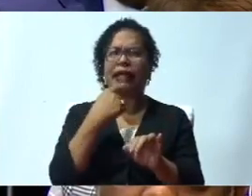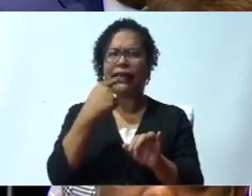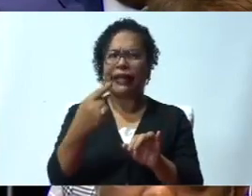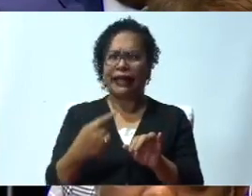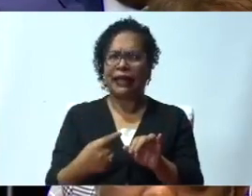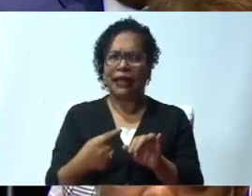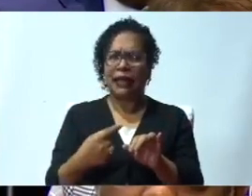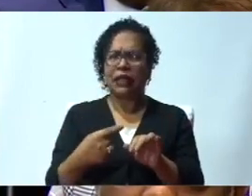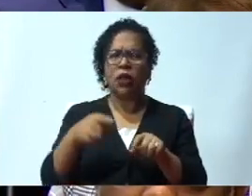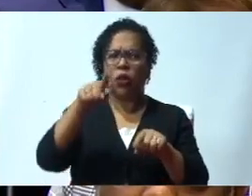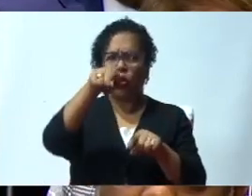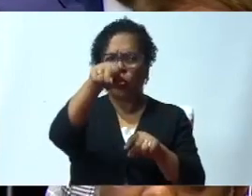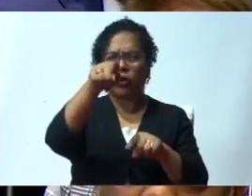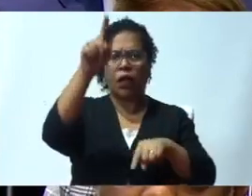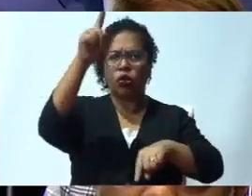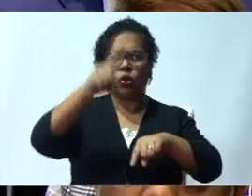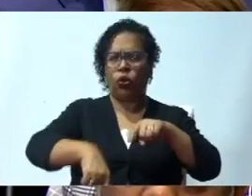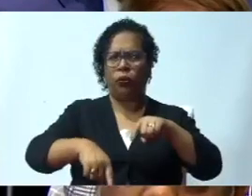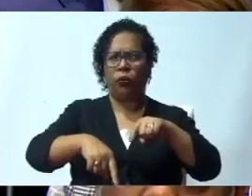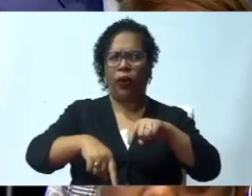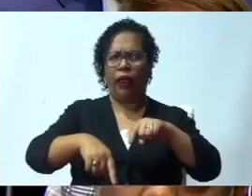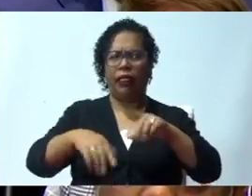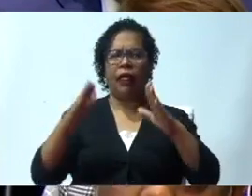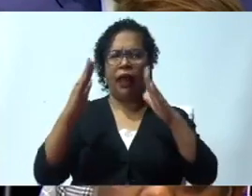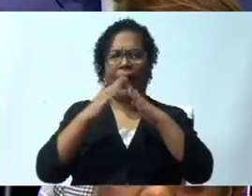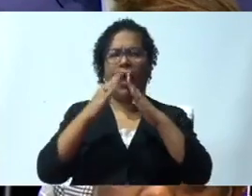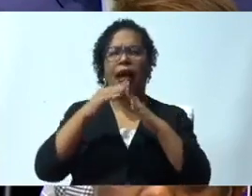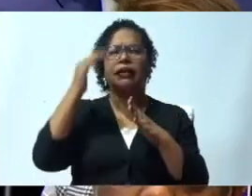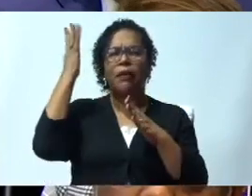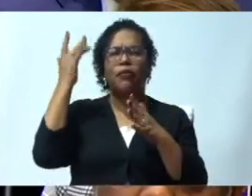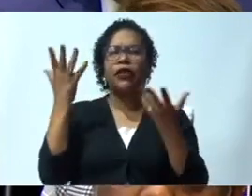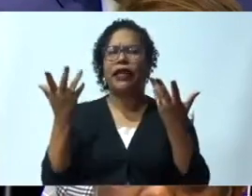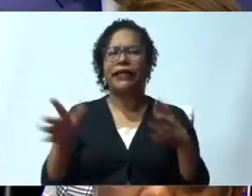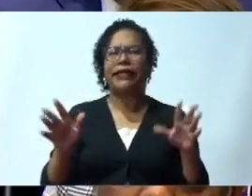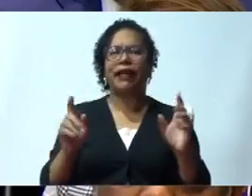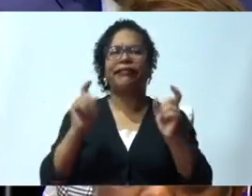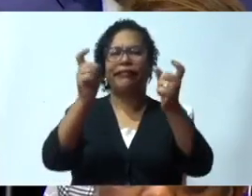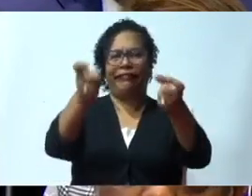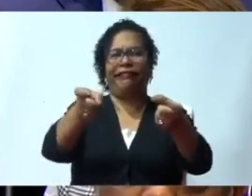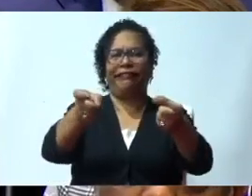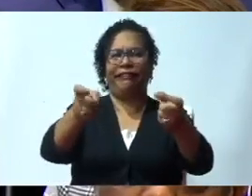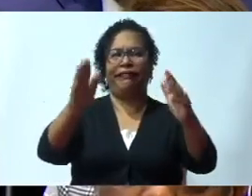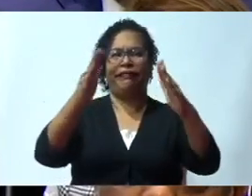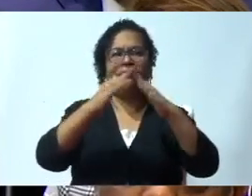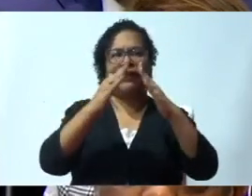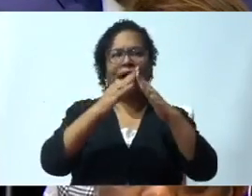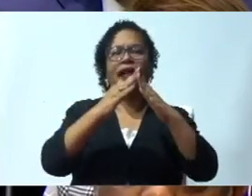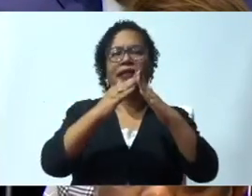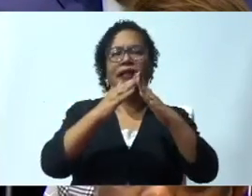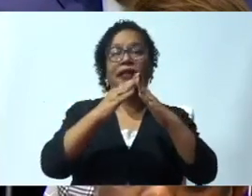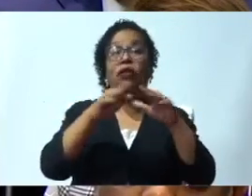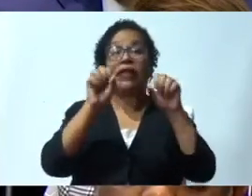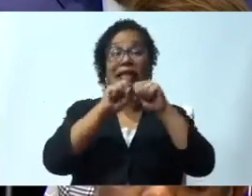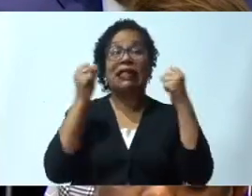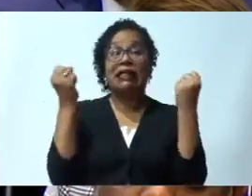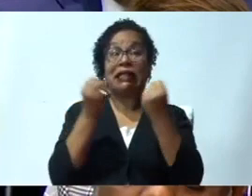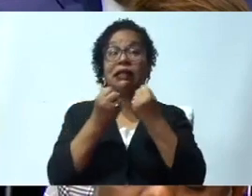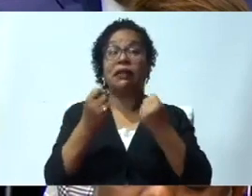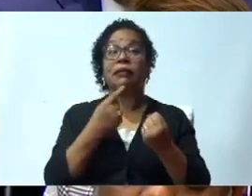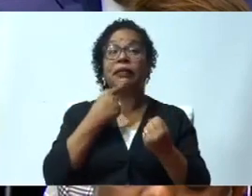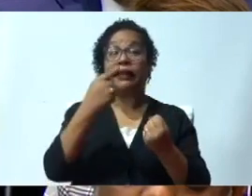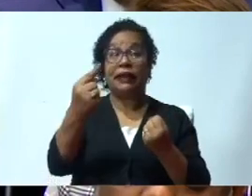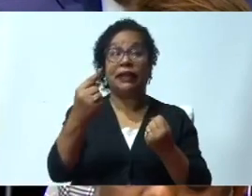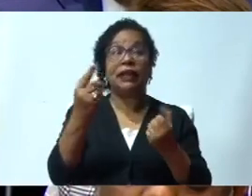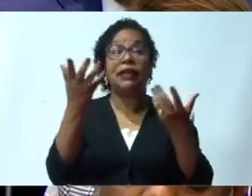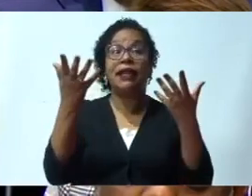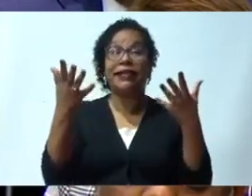tiene un apartamento asignado. ¡Qué ironía de la vida! Ese apartamento que el sistema dice que tiene asignado es el apartamento